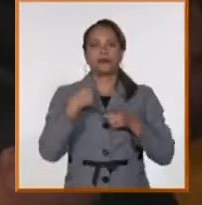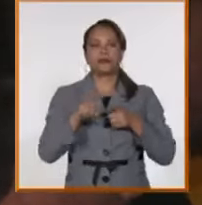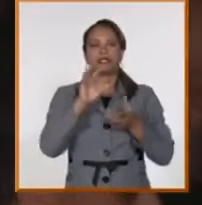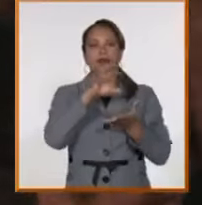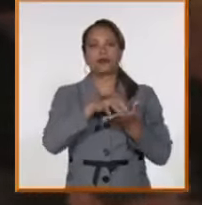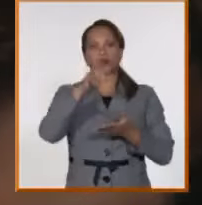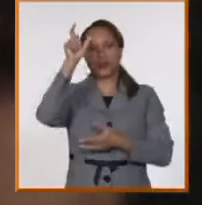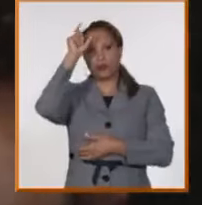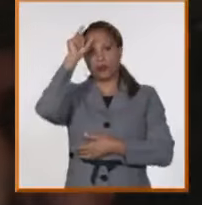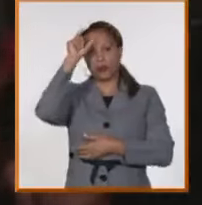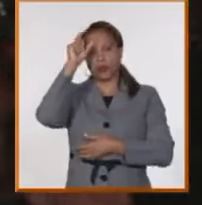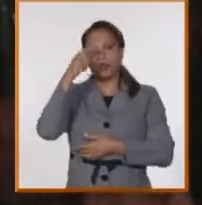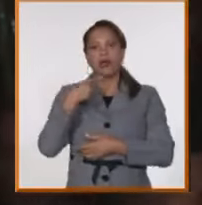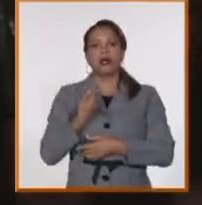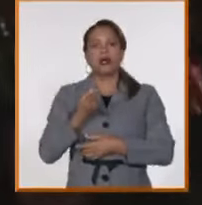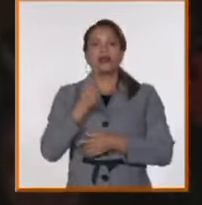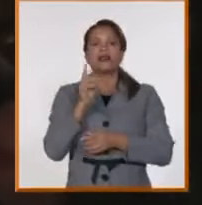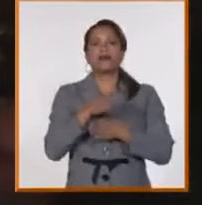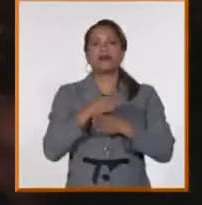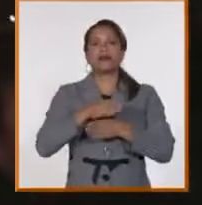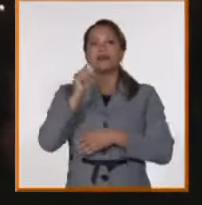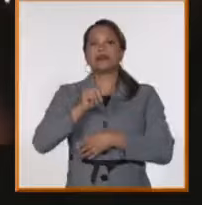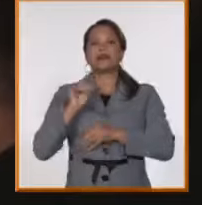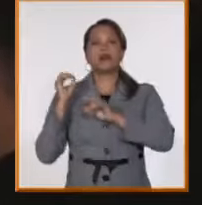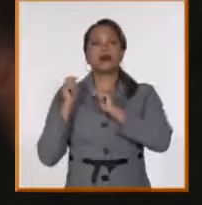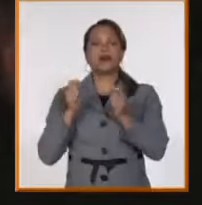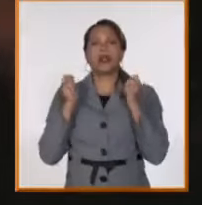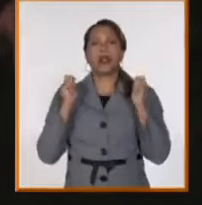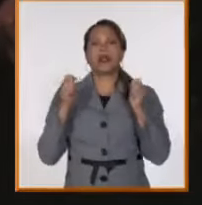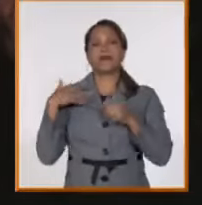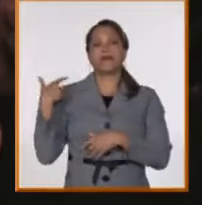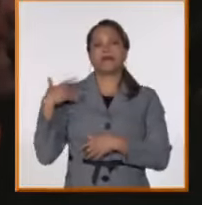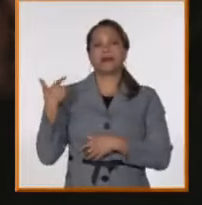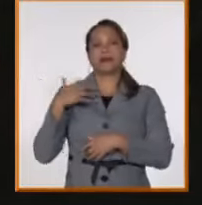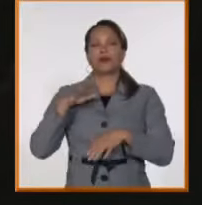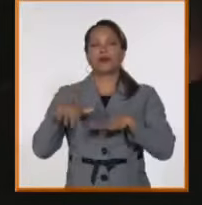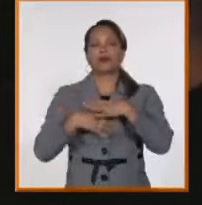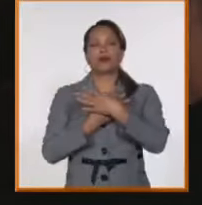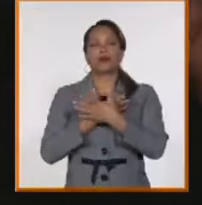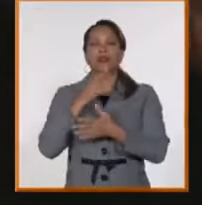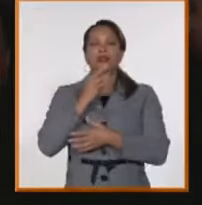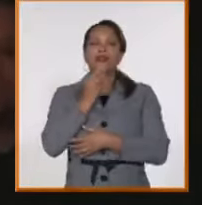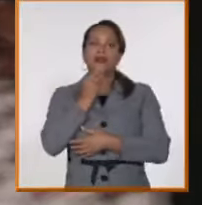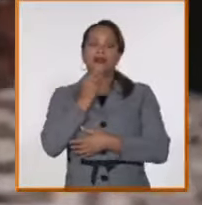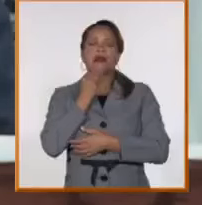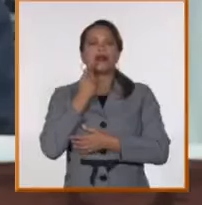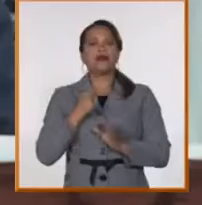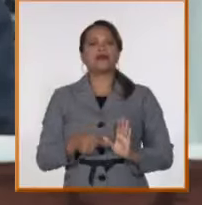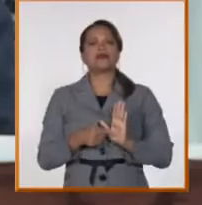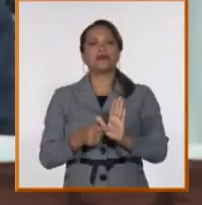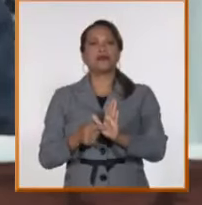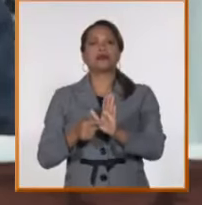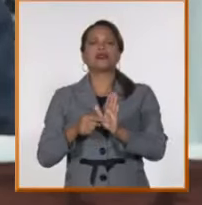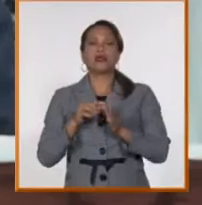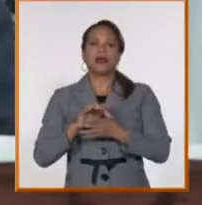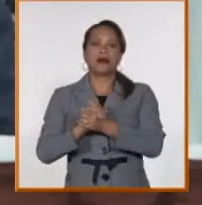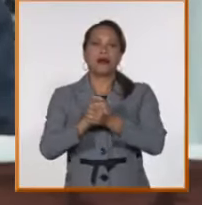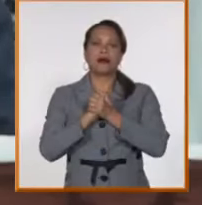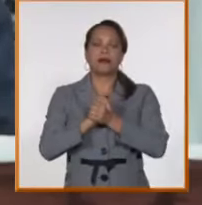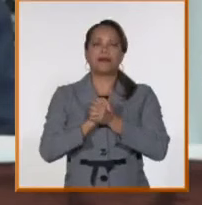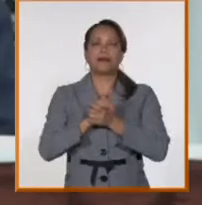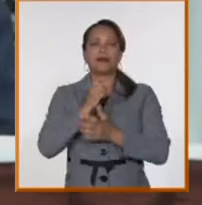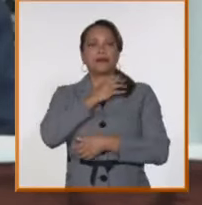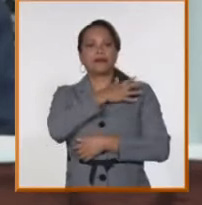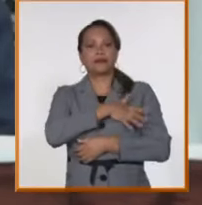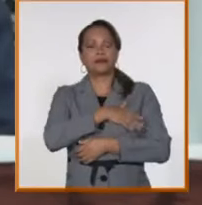turca de Estambul miles de personas protestaron frente al consulado de Israel para mostrar solidaridad con los palestinos por su parte el